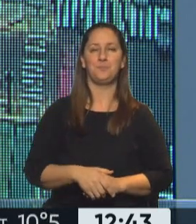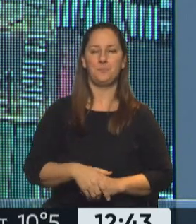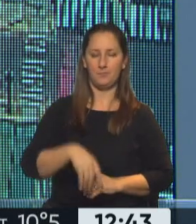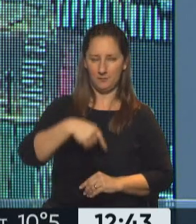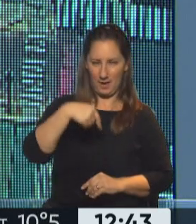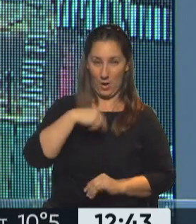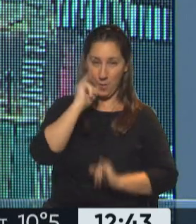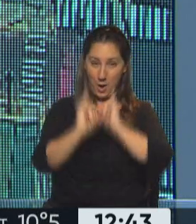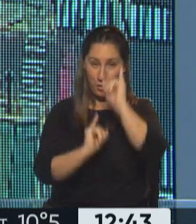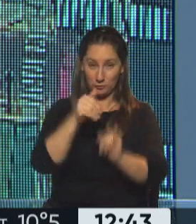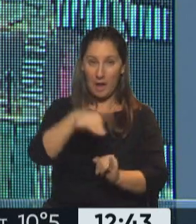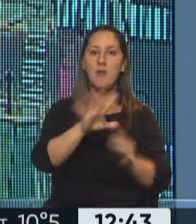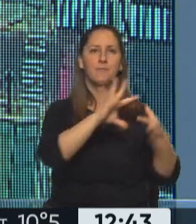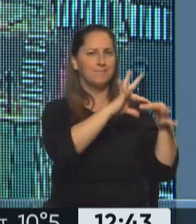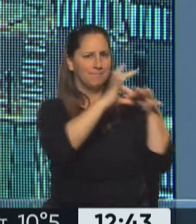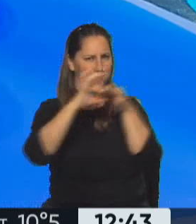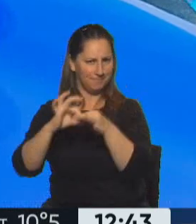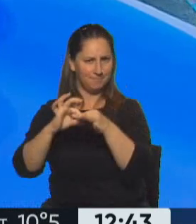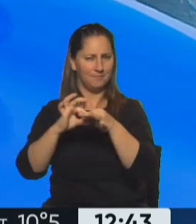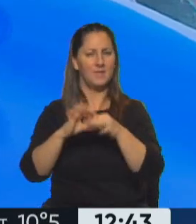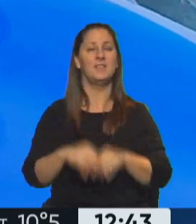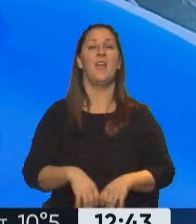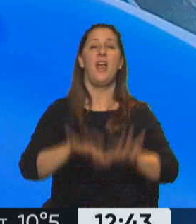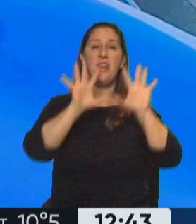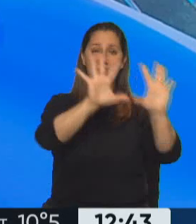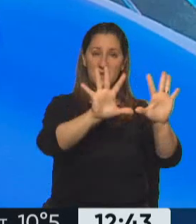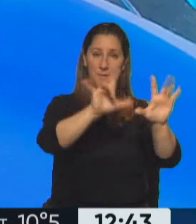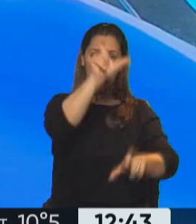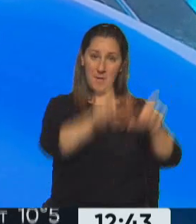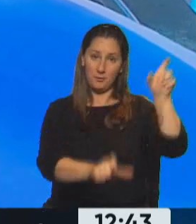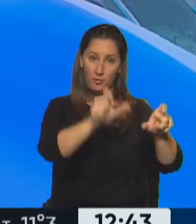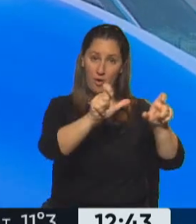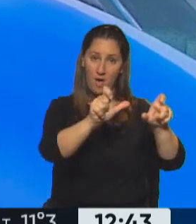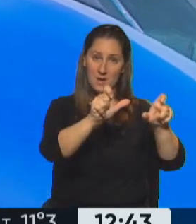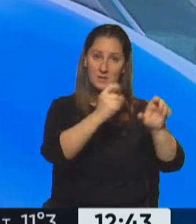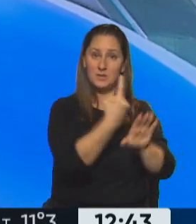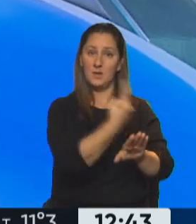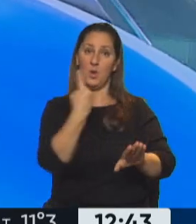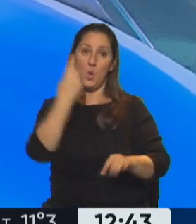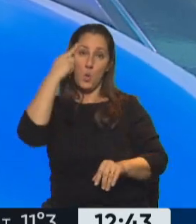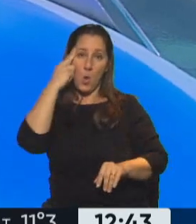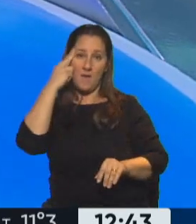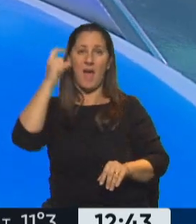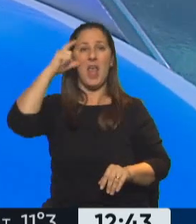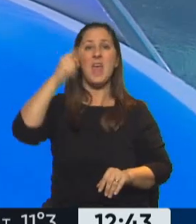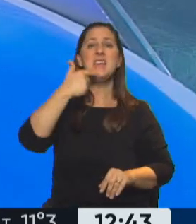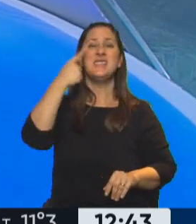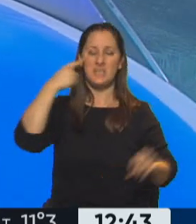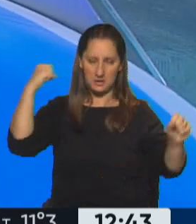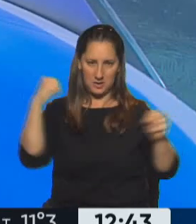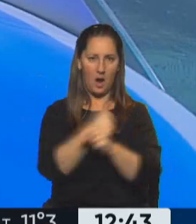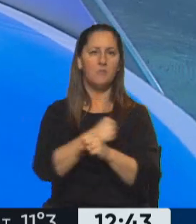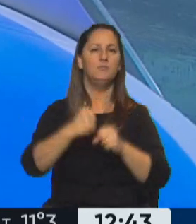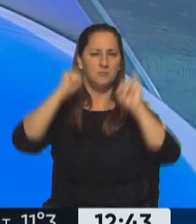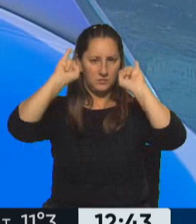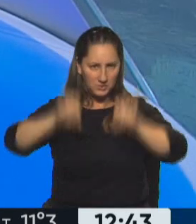ahora está relacionado directamente. 9 de cada 10 de estas personas aprueban la ESI, están de acuerdo